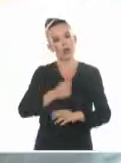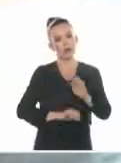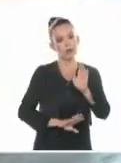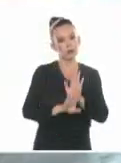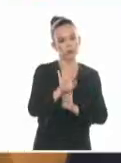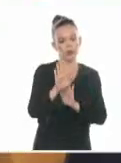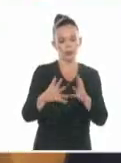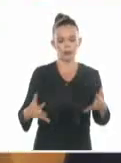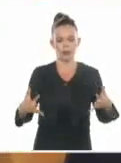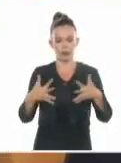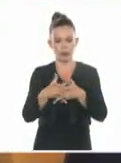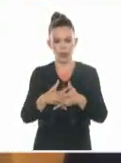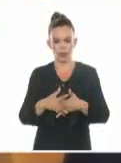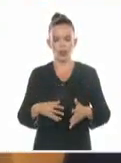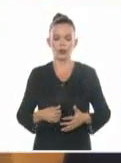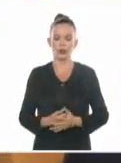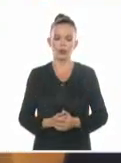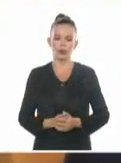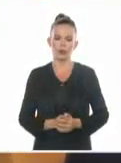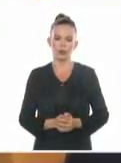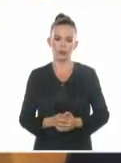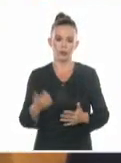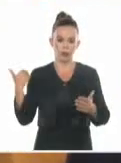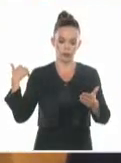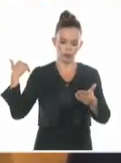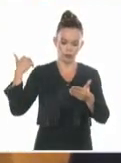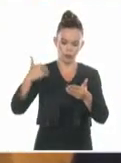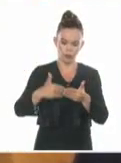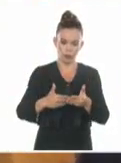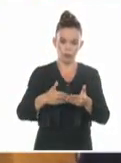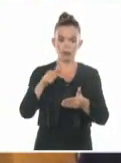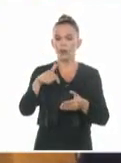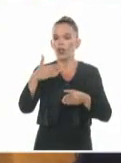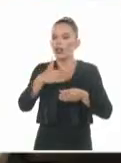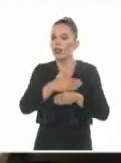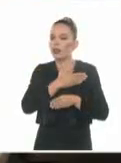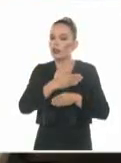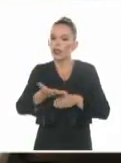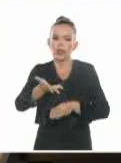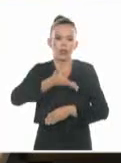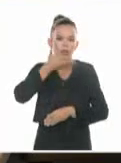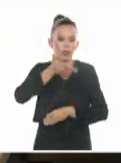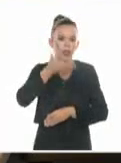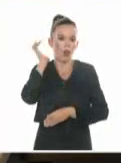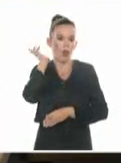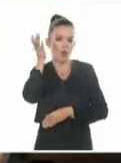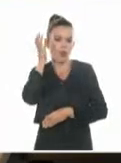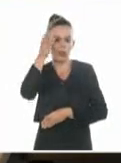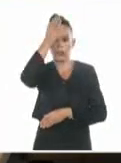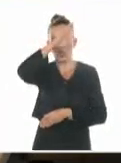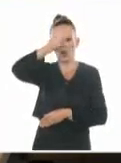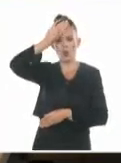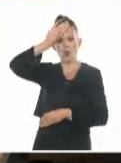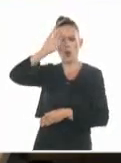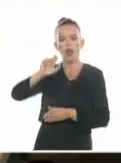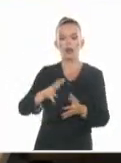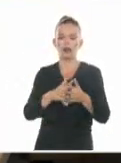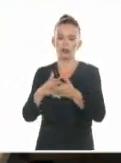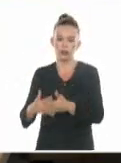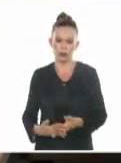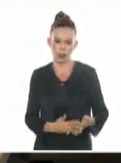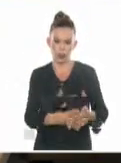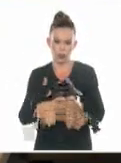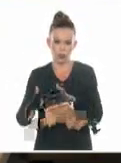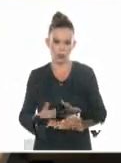mandatario cubano. En los últimos años se han celebrado conferencias agrícolas en Cuba y Estados Unidos. También durante las visitas